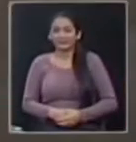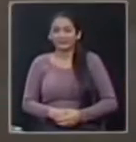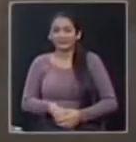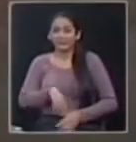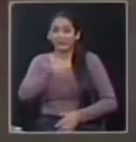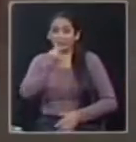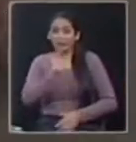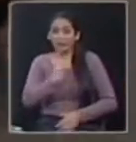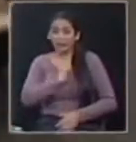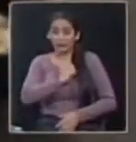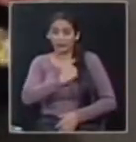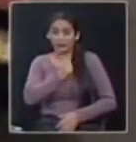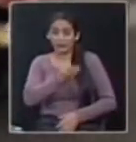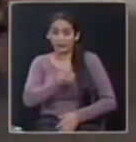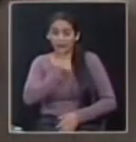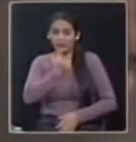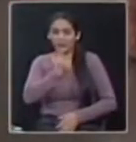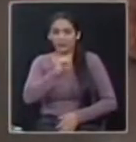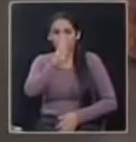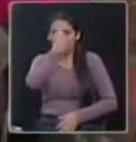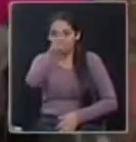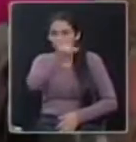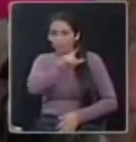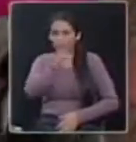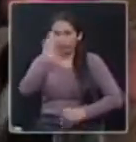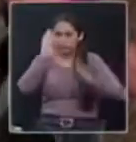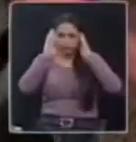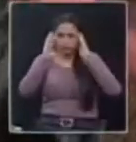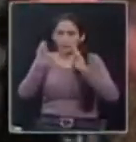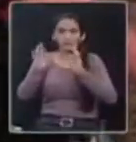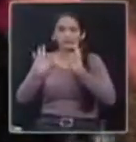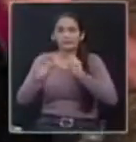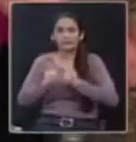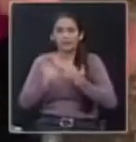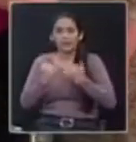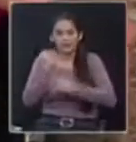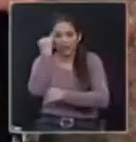que gracias al buen servicio de alimentos que ellos prestan, le ha proporcionado la